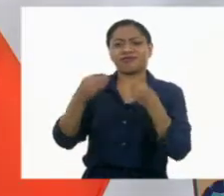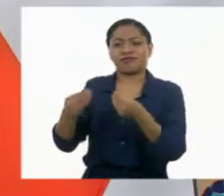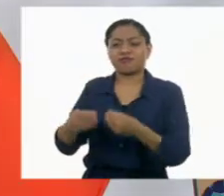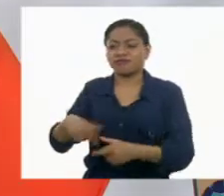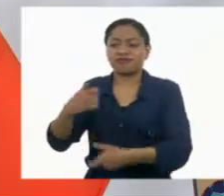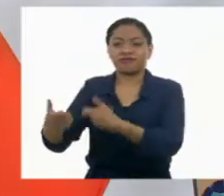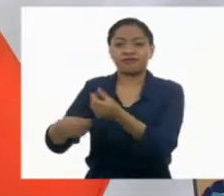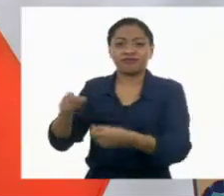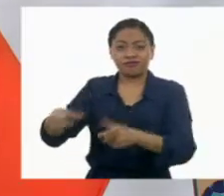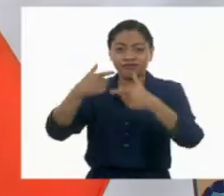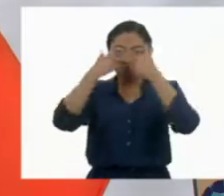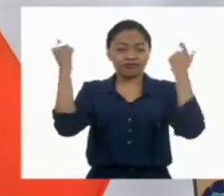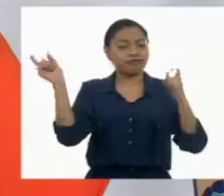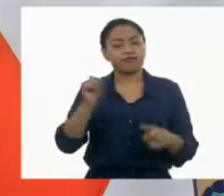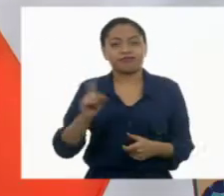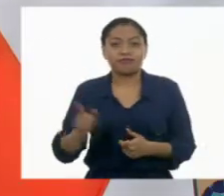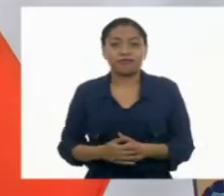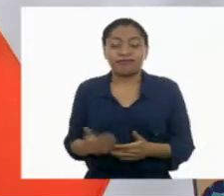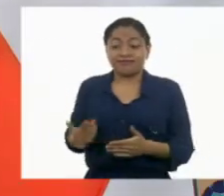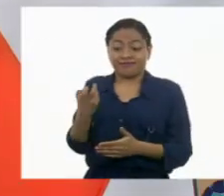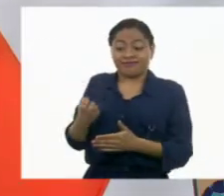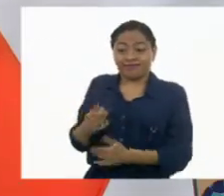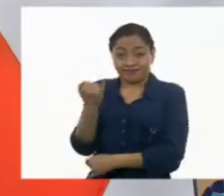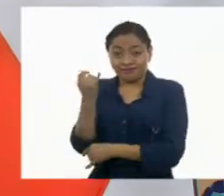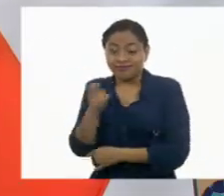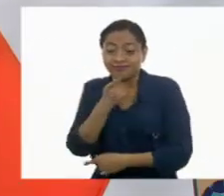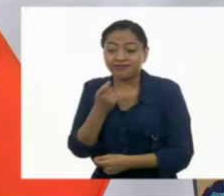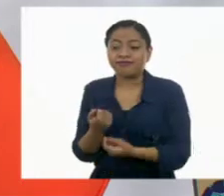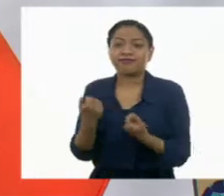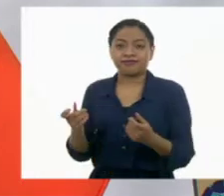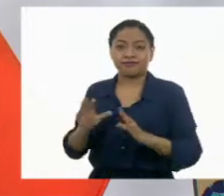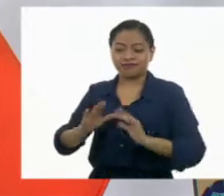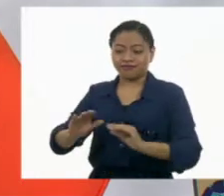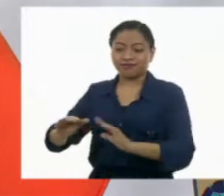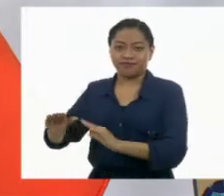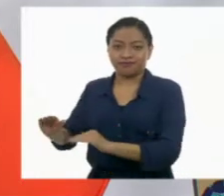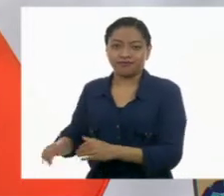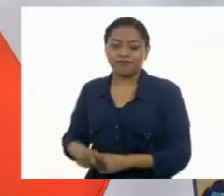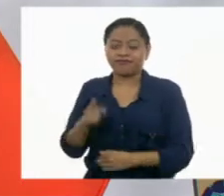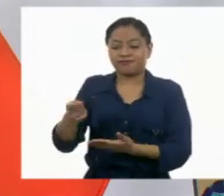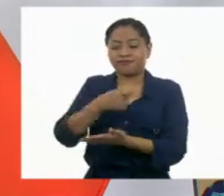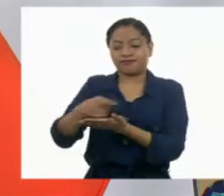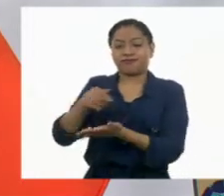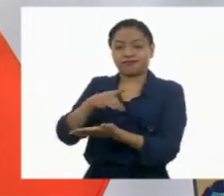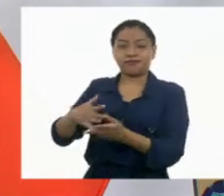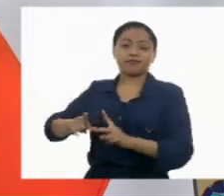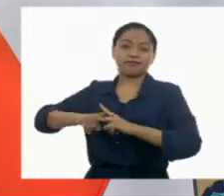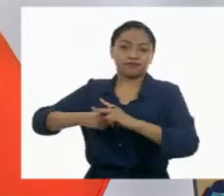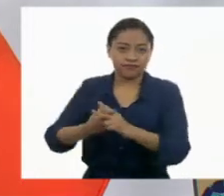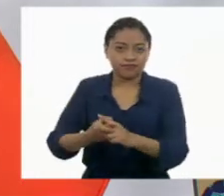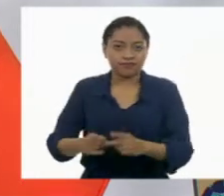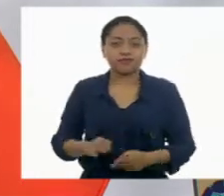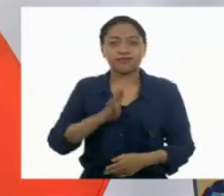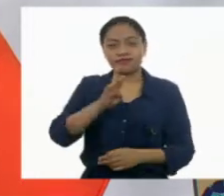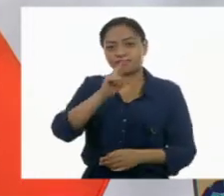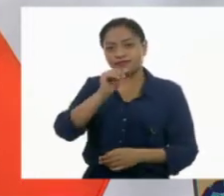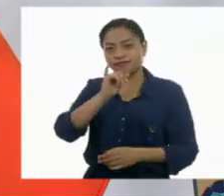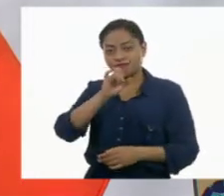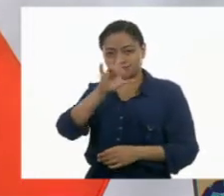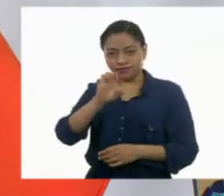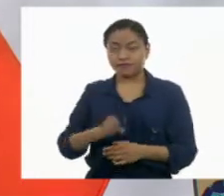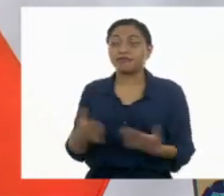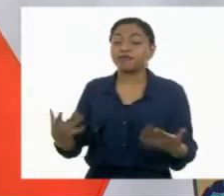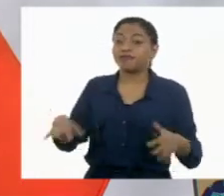hacemos principalmente en estas primeras partes como un acercamiento a lo que es la lectoescritura en el sistema braille. ¡Wow! ¡Qué